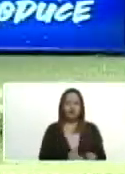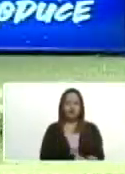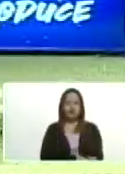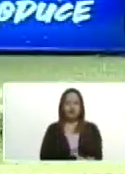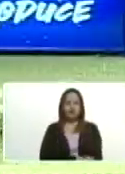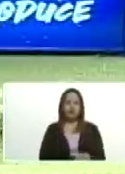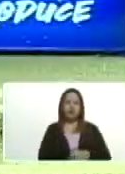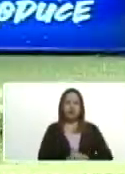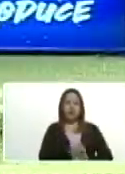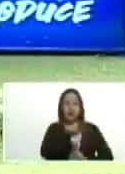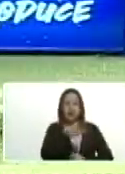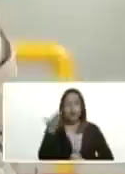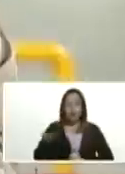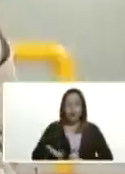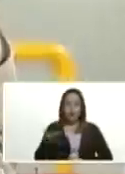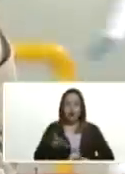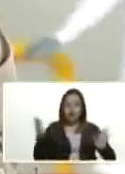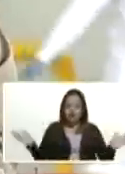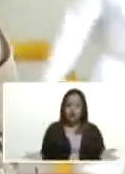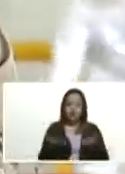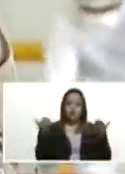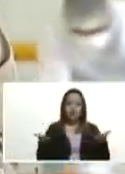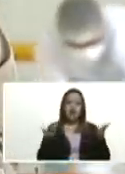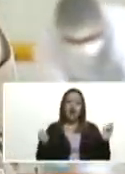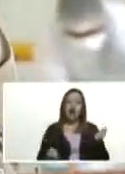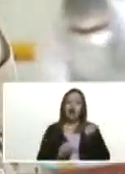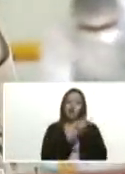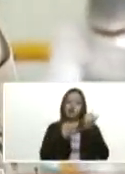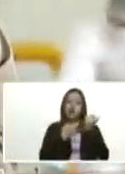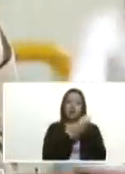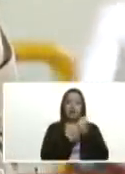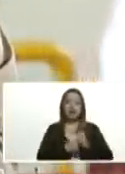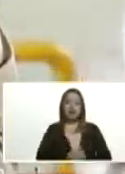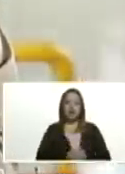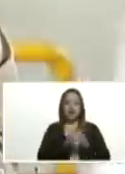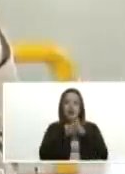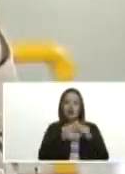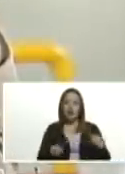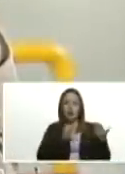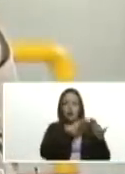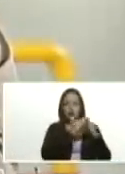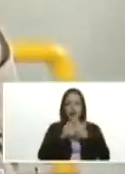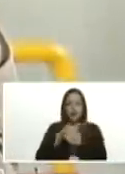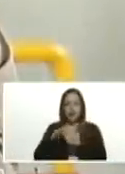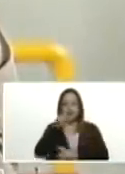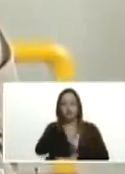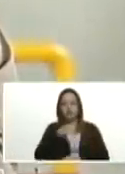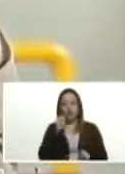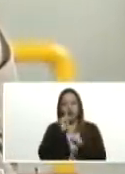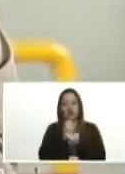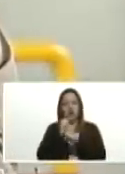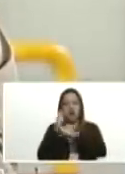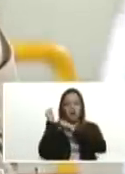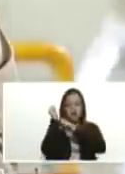muy importante estimular y apoyar a todas las comunidades de pescadores.